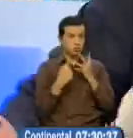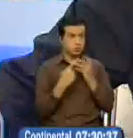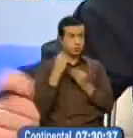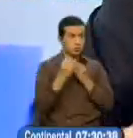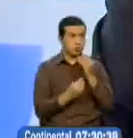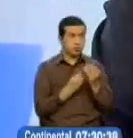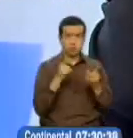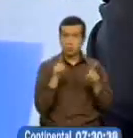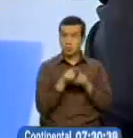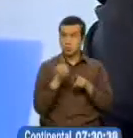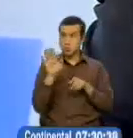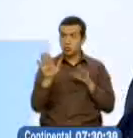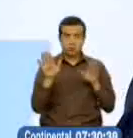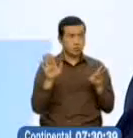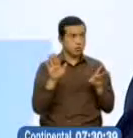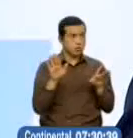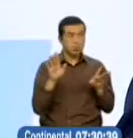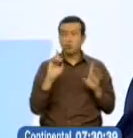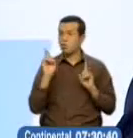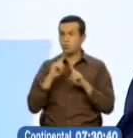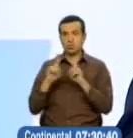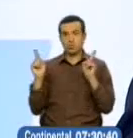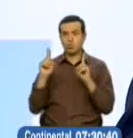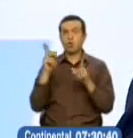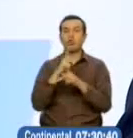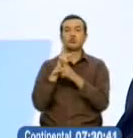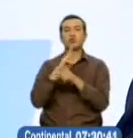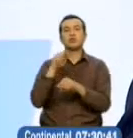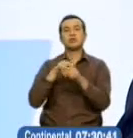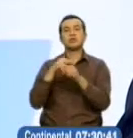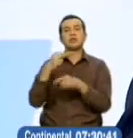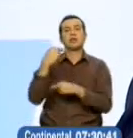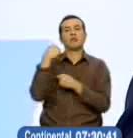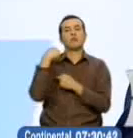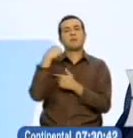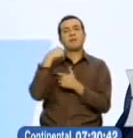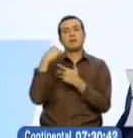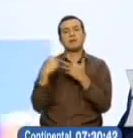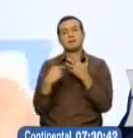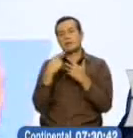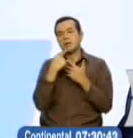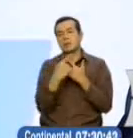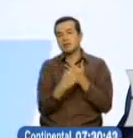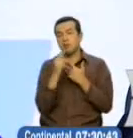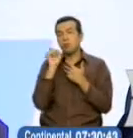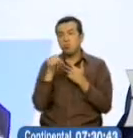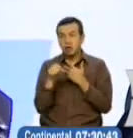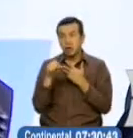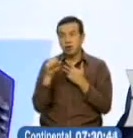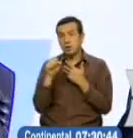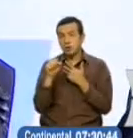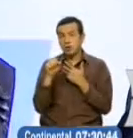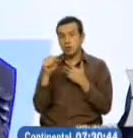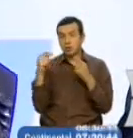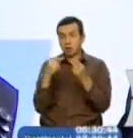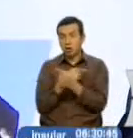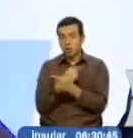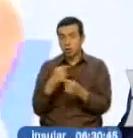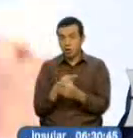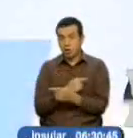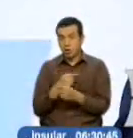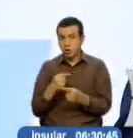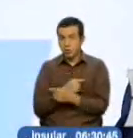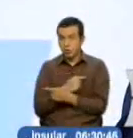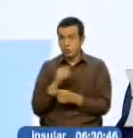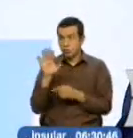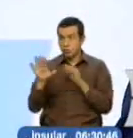que van a hacer lo mismo. No, el Consejo Nacional de Competencias puede dirimir contradicciones